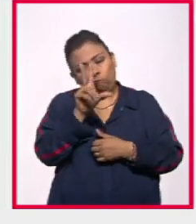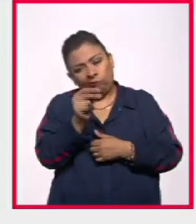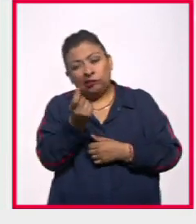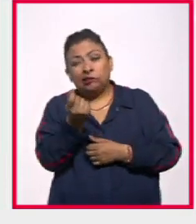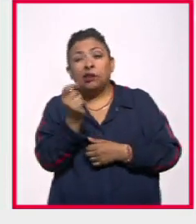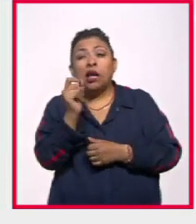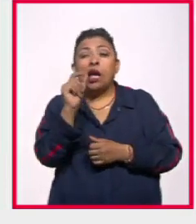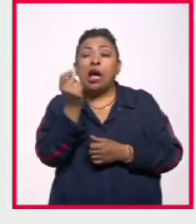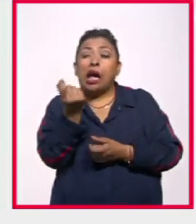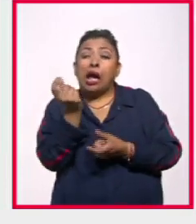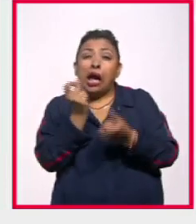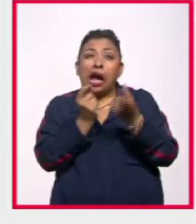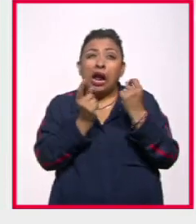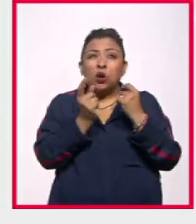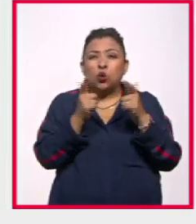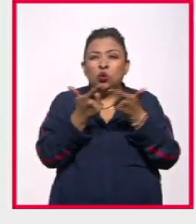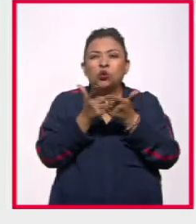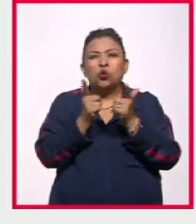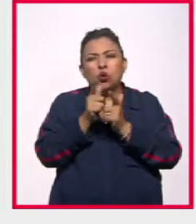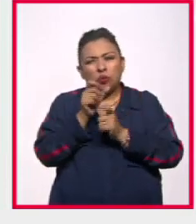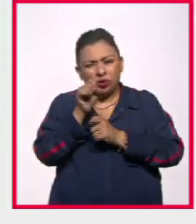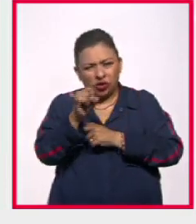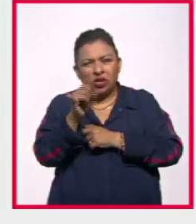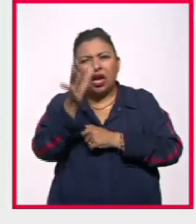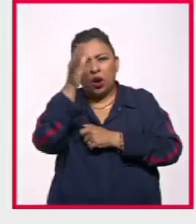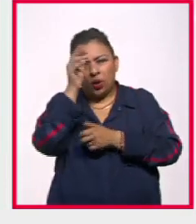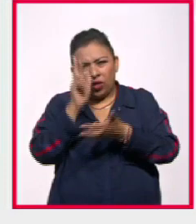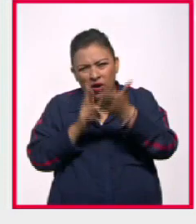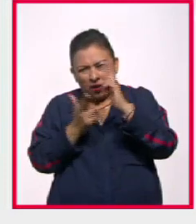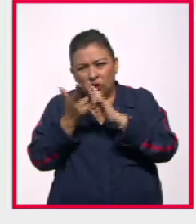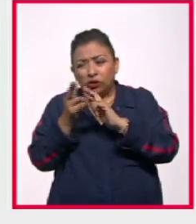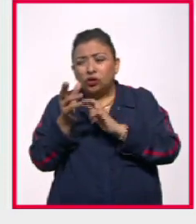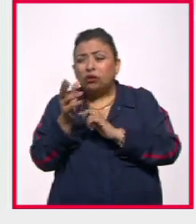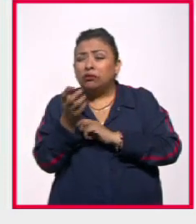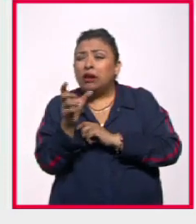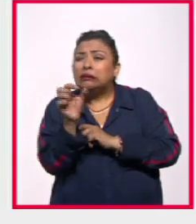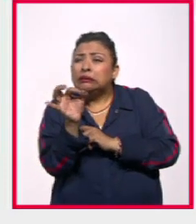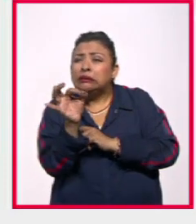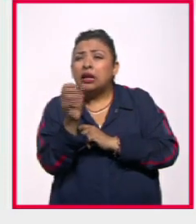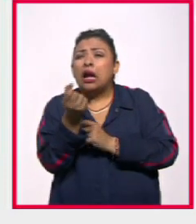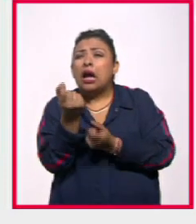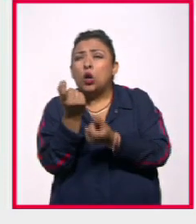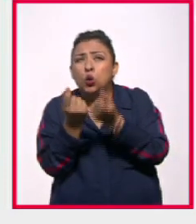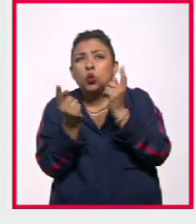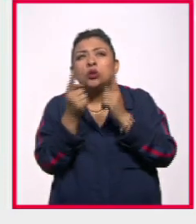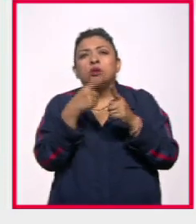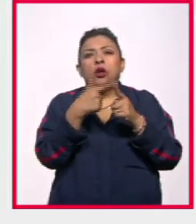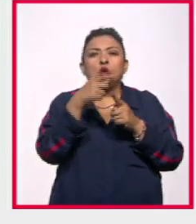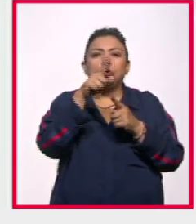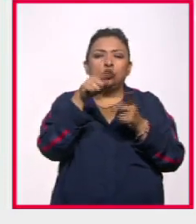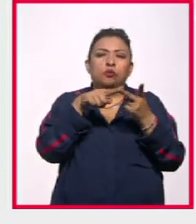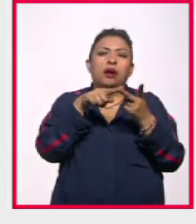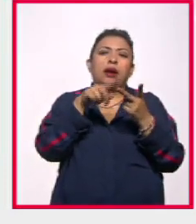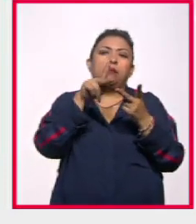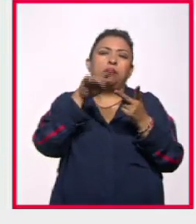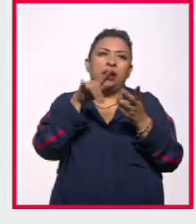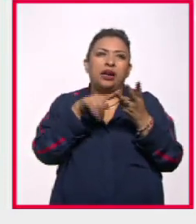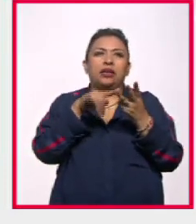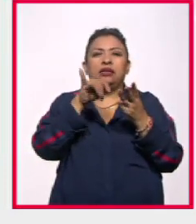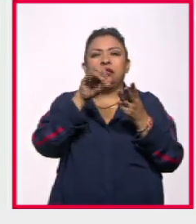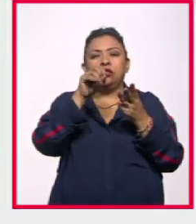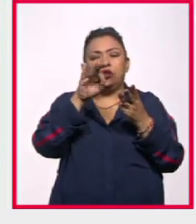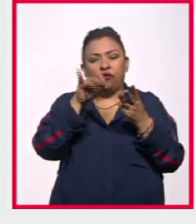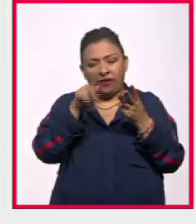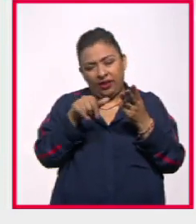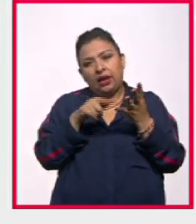una minoría del grupo simpatizaba con la revolución, pero esa minoría, digamos Martín Luis Guzmán, Alberto J. Pani, Isidro